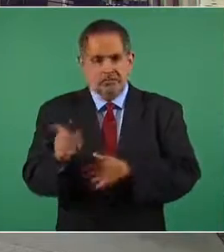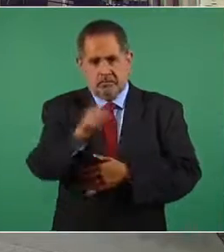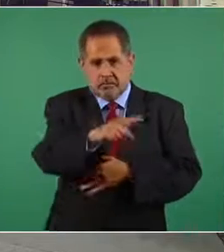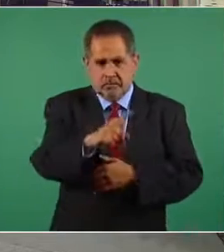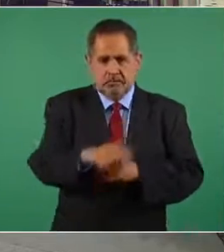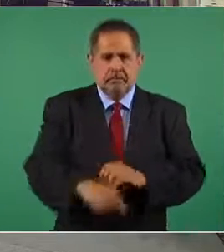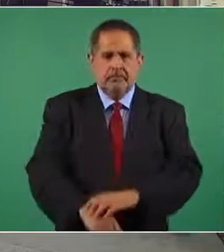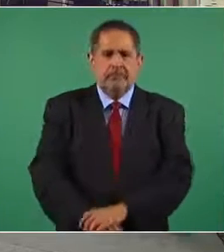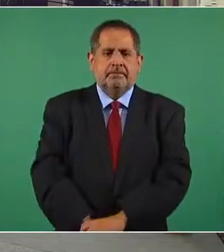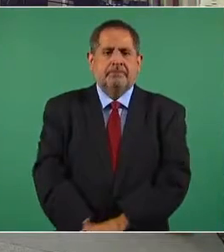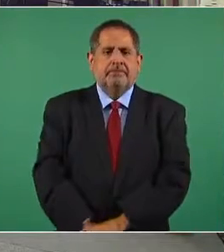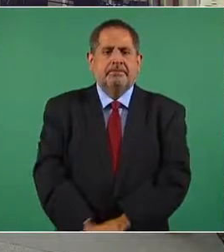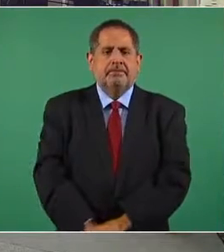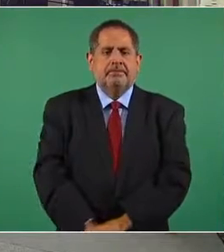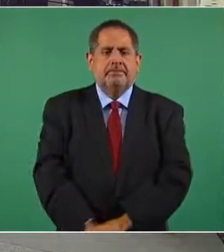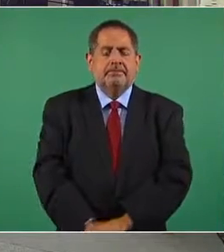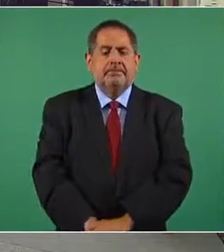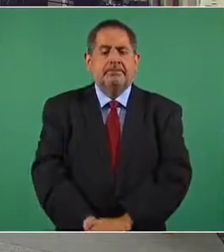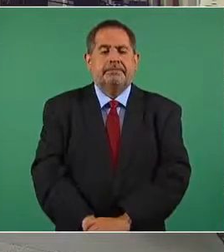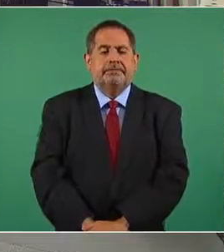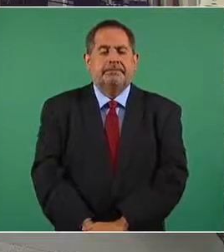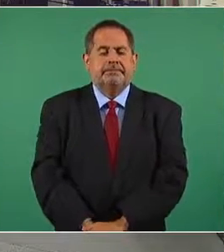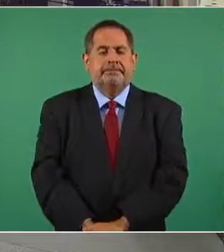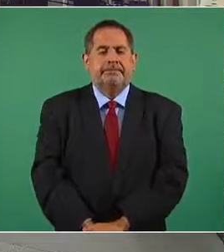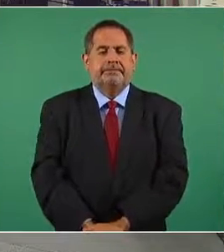él, compañero.